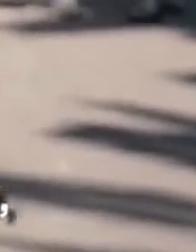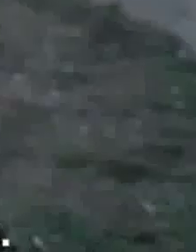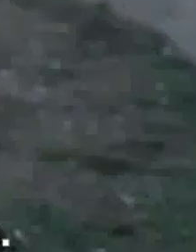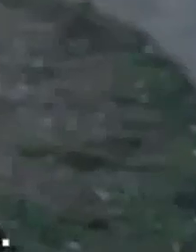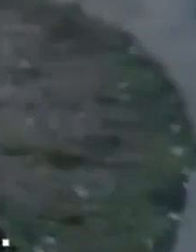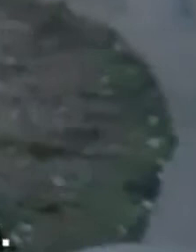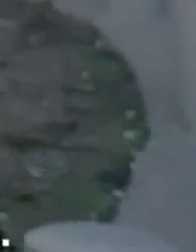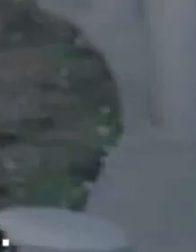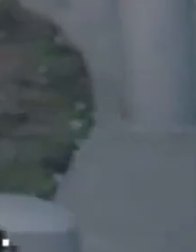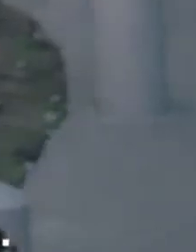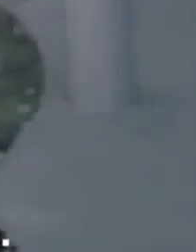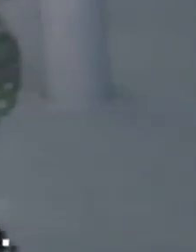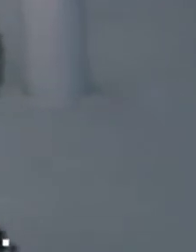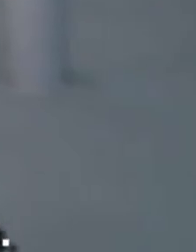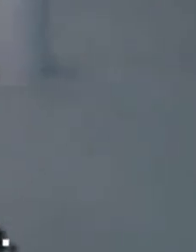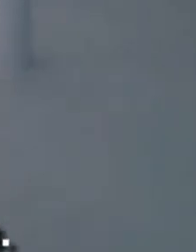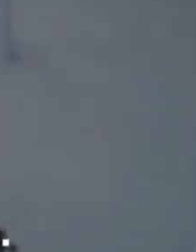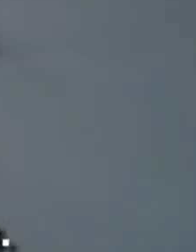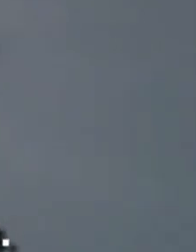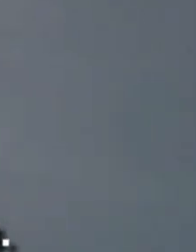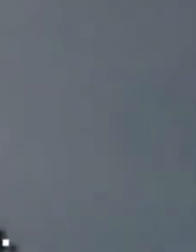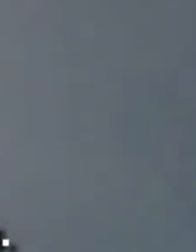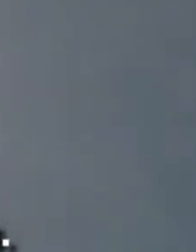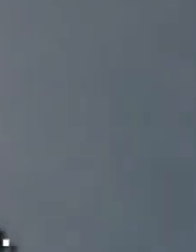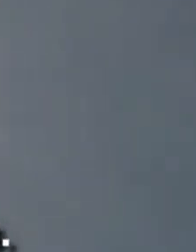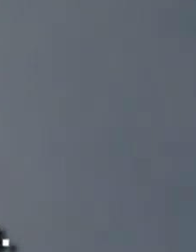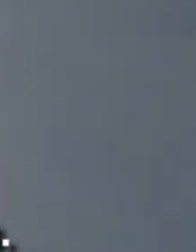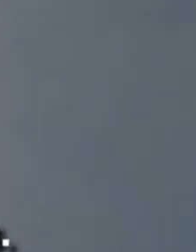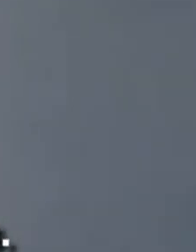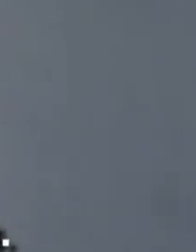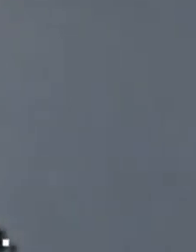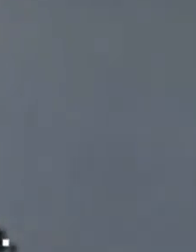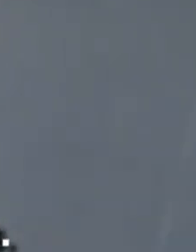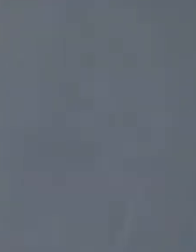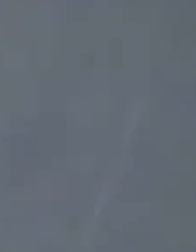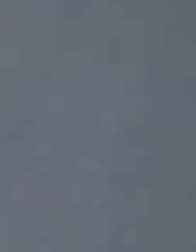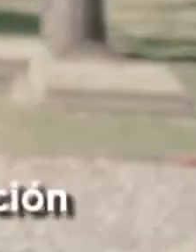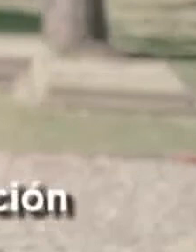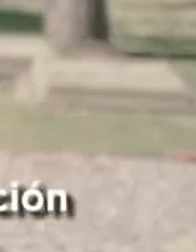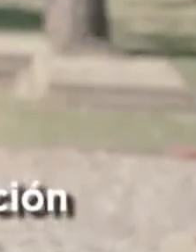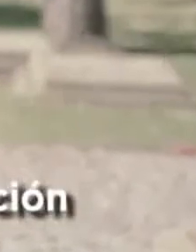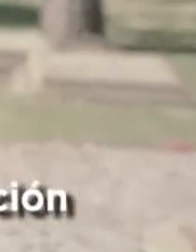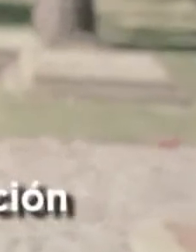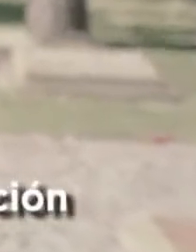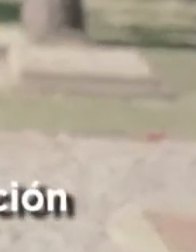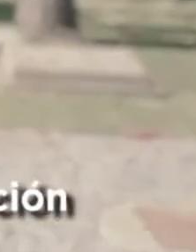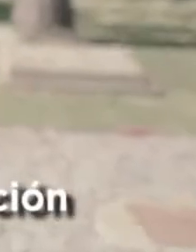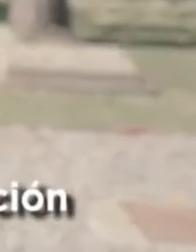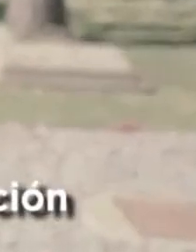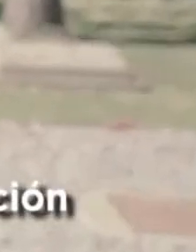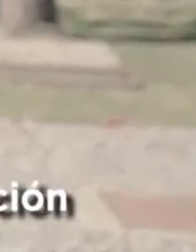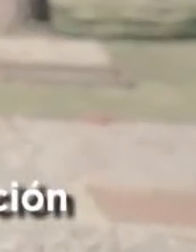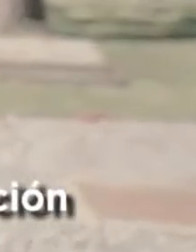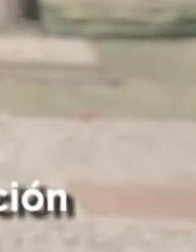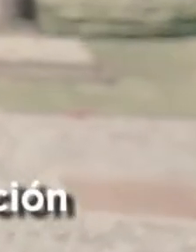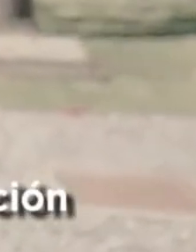de valor, reconociendo y respetando el ecosistema de derechos de autor y de licenciamiento abierto. Ser capaces de trabajar para